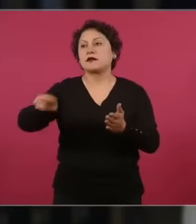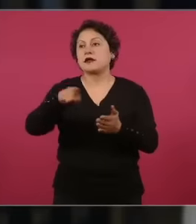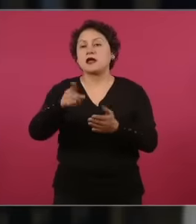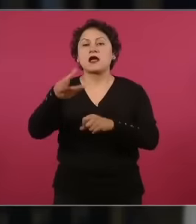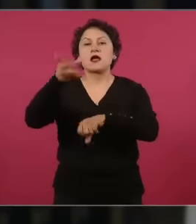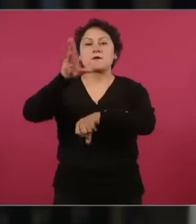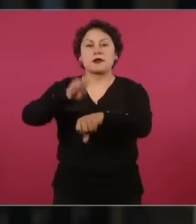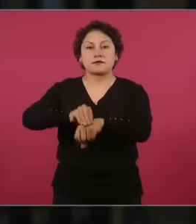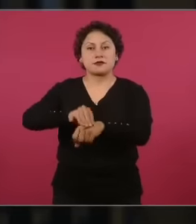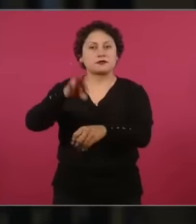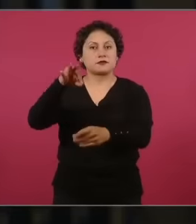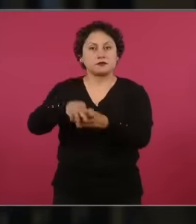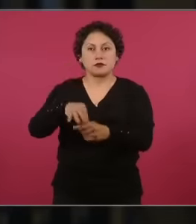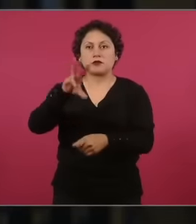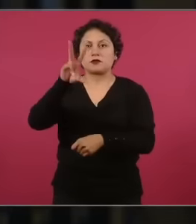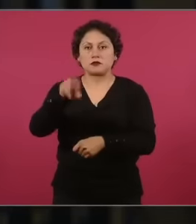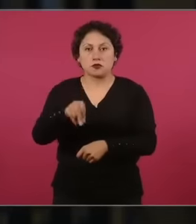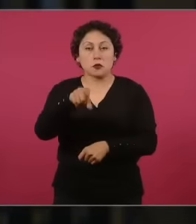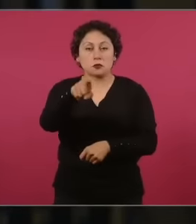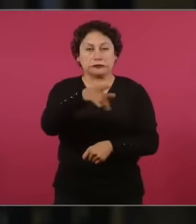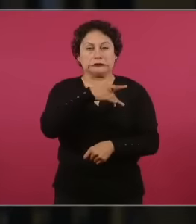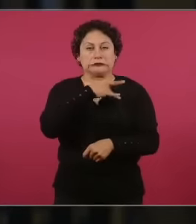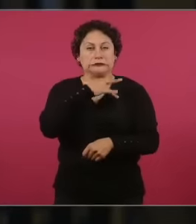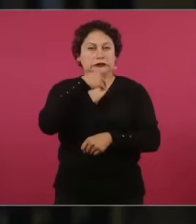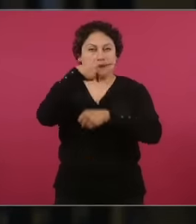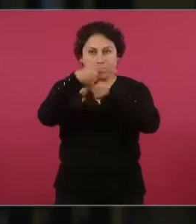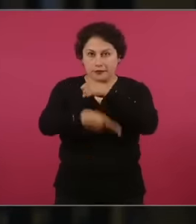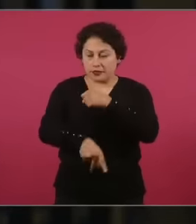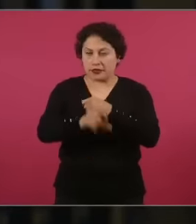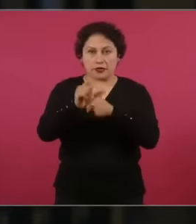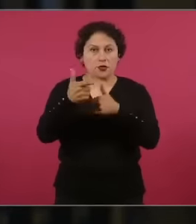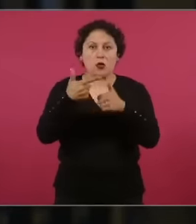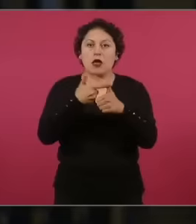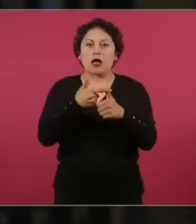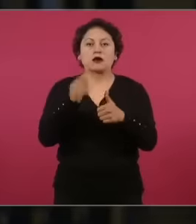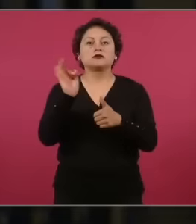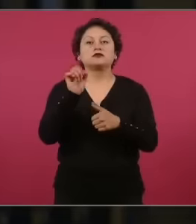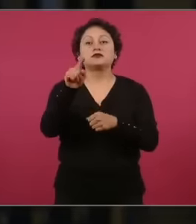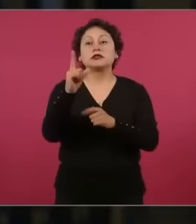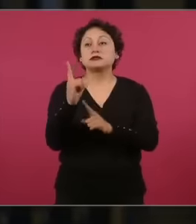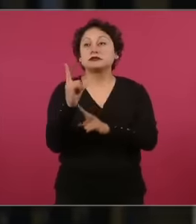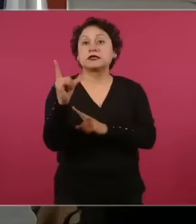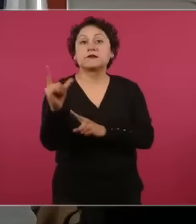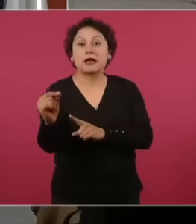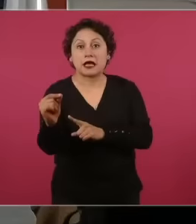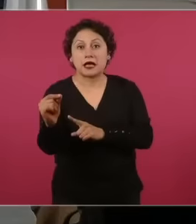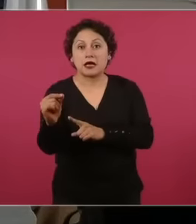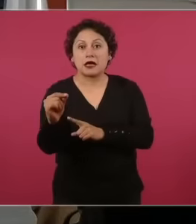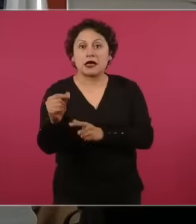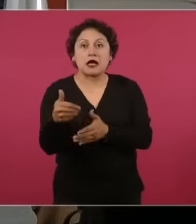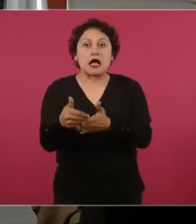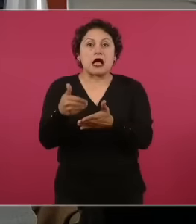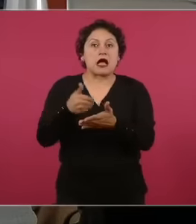de que se pueda no aprobar, al menos antes de que usted se vaya, esta reforma al Poder Judicial?